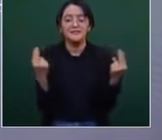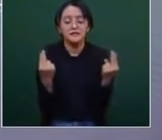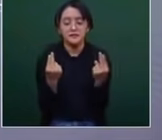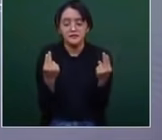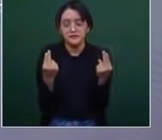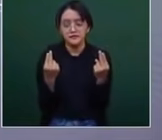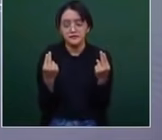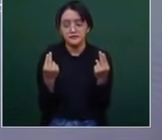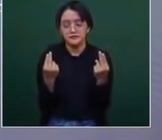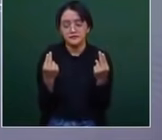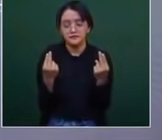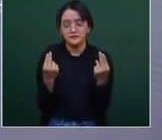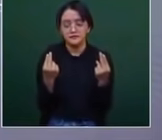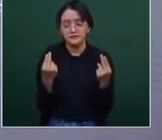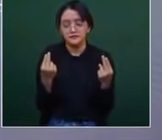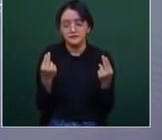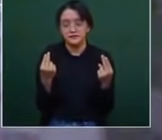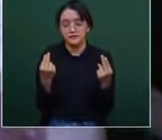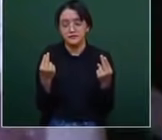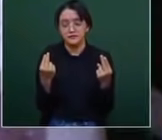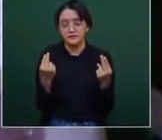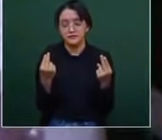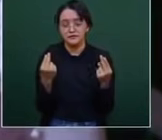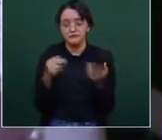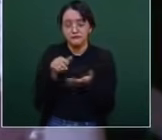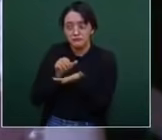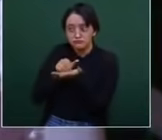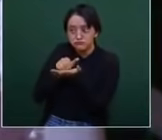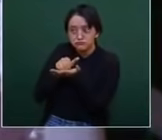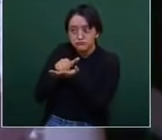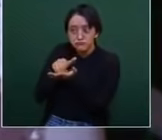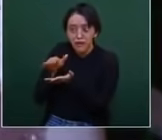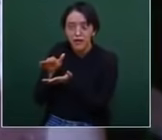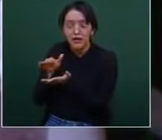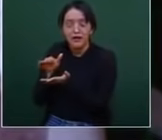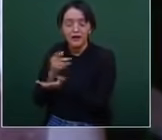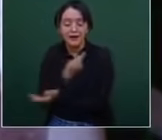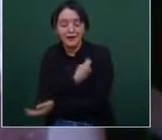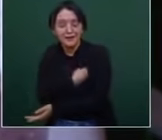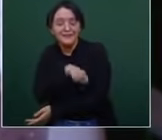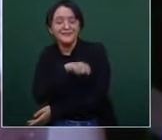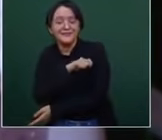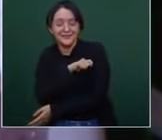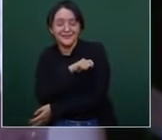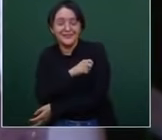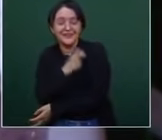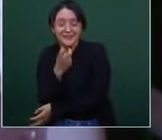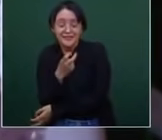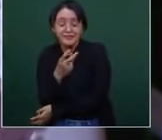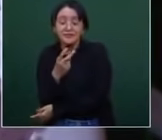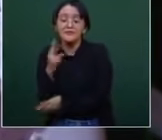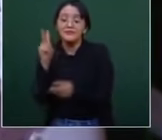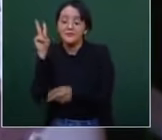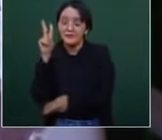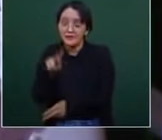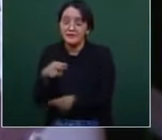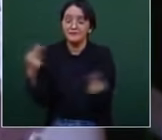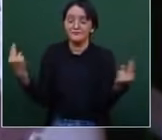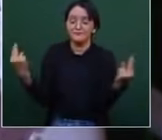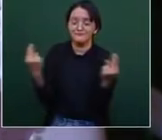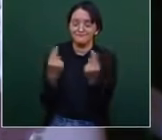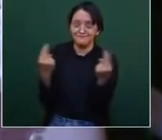precisamente luego de la expulsión de los españoles, cuando